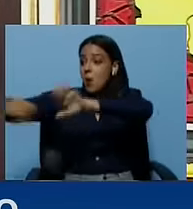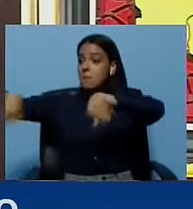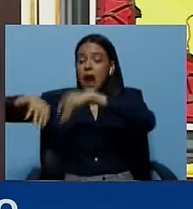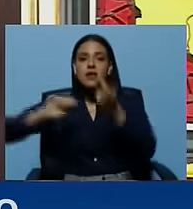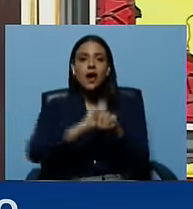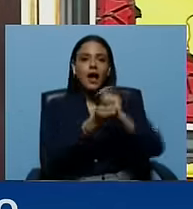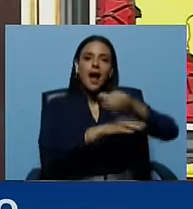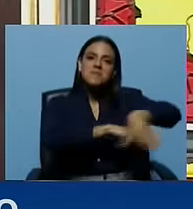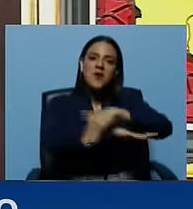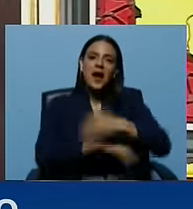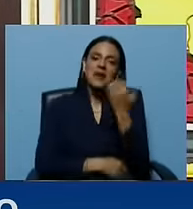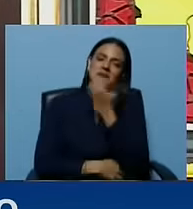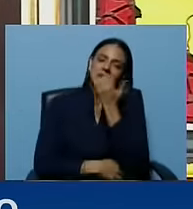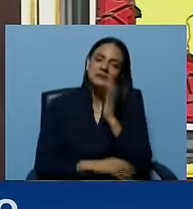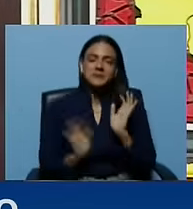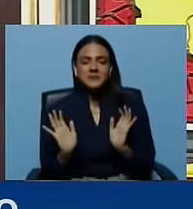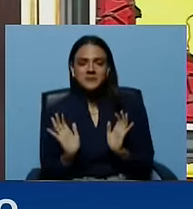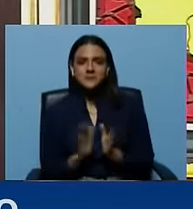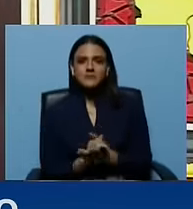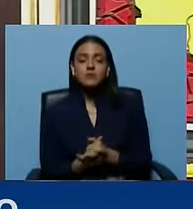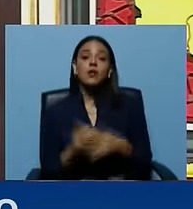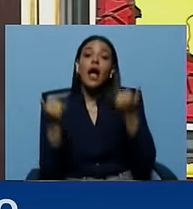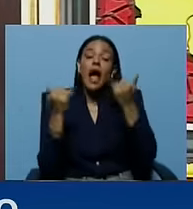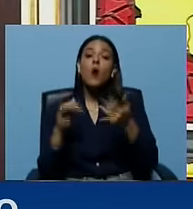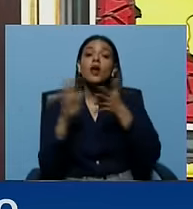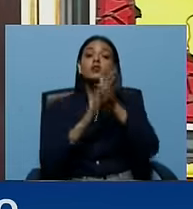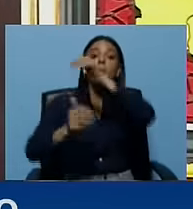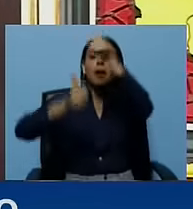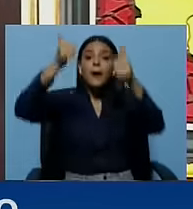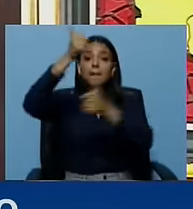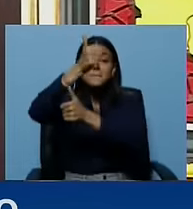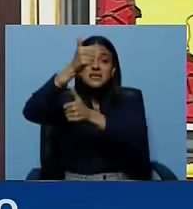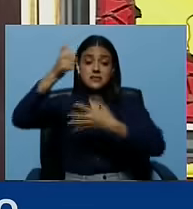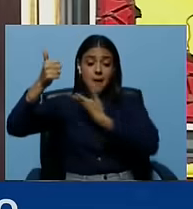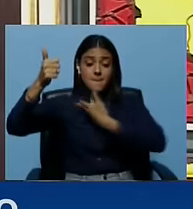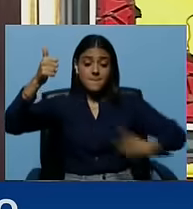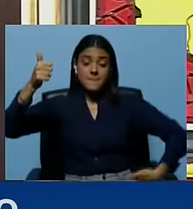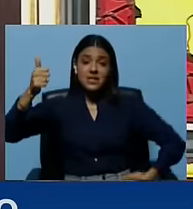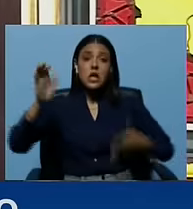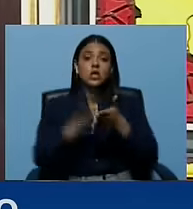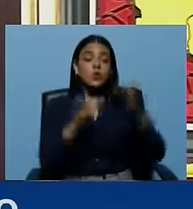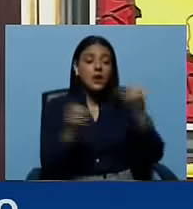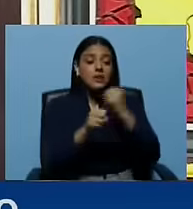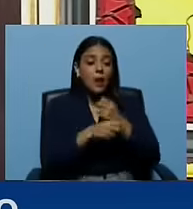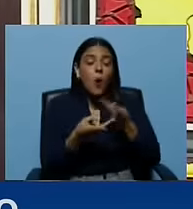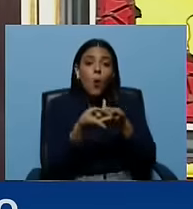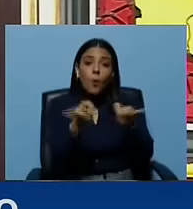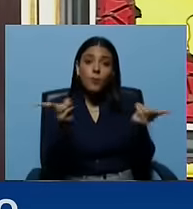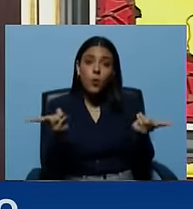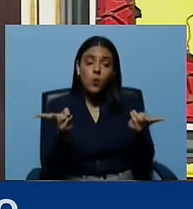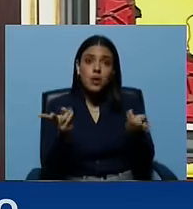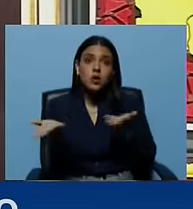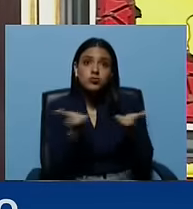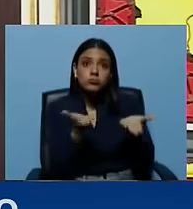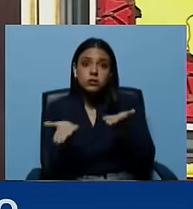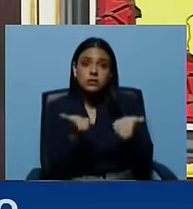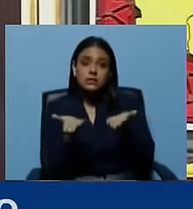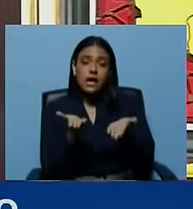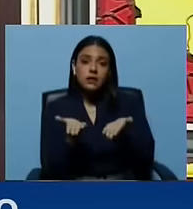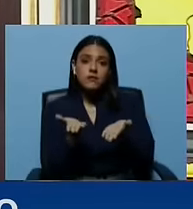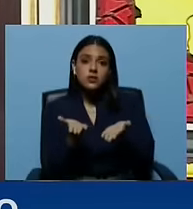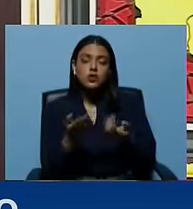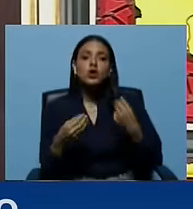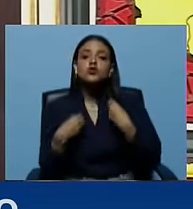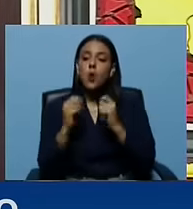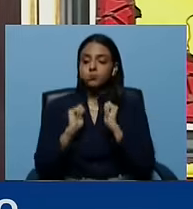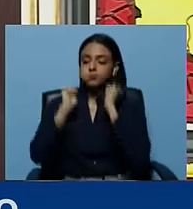Bueno, igualmente a nivel de la vicepresidencia de Obras Públicas y Servicios, estoy